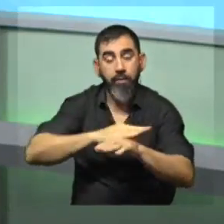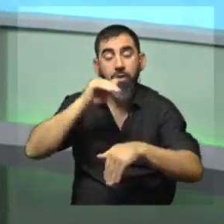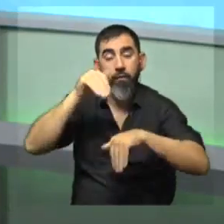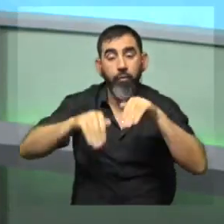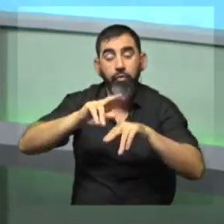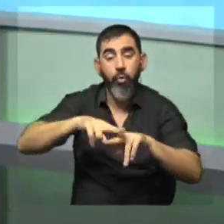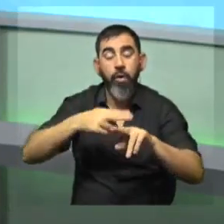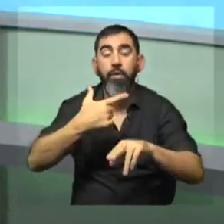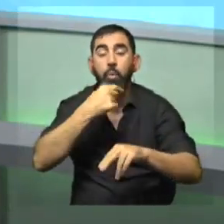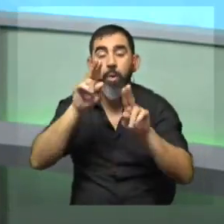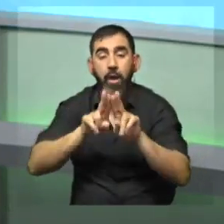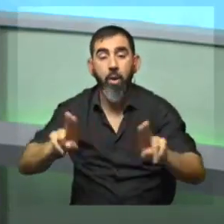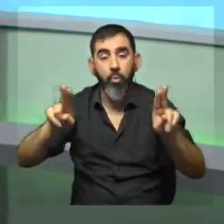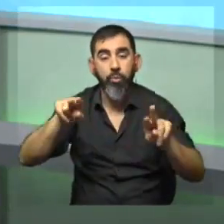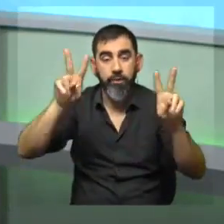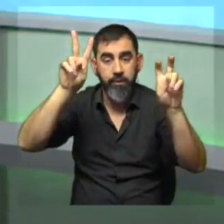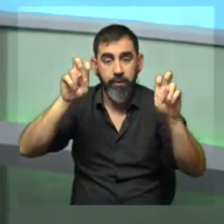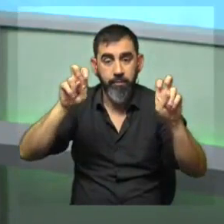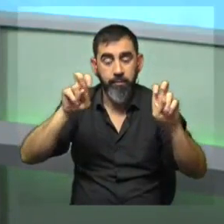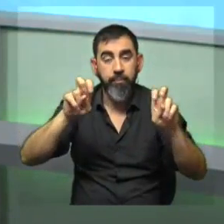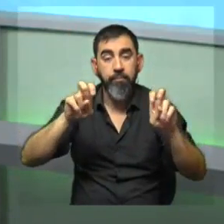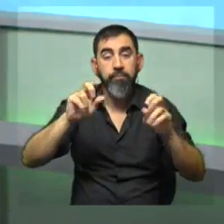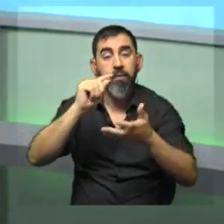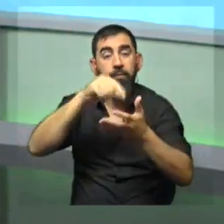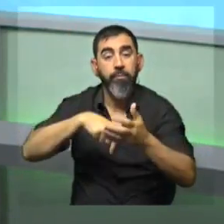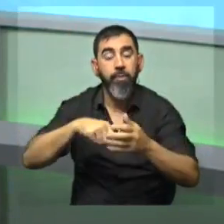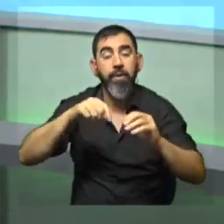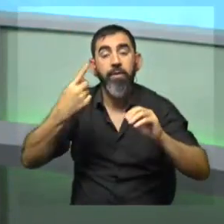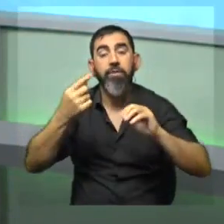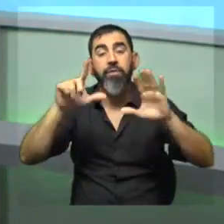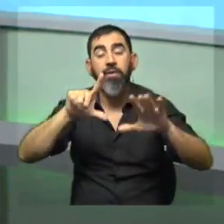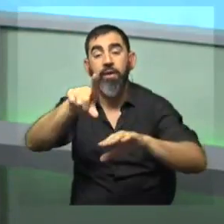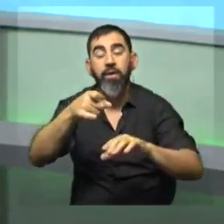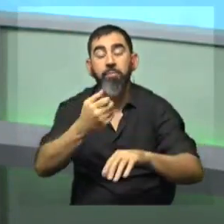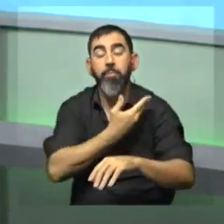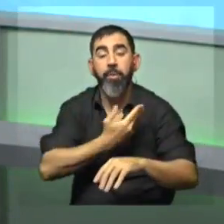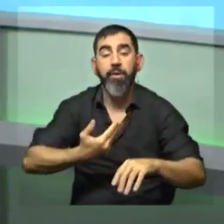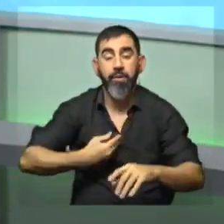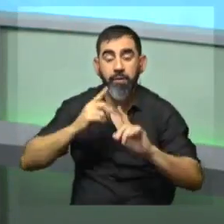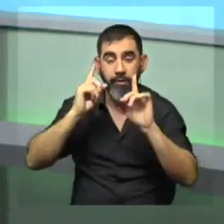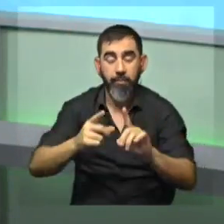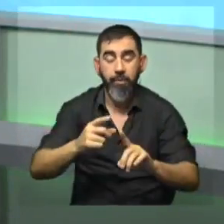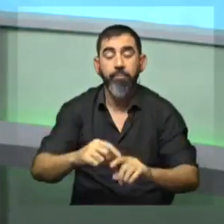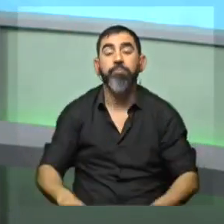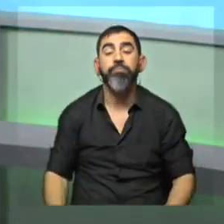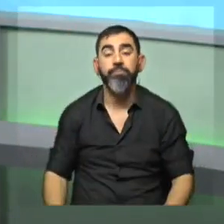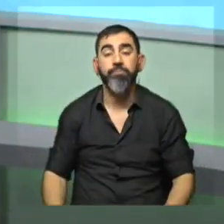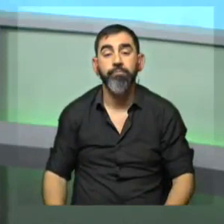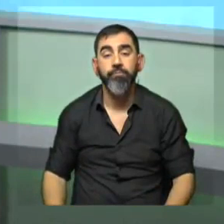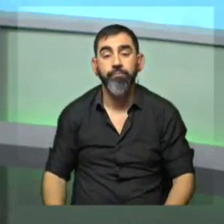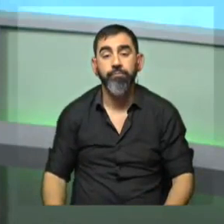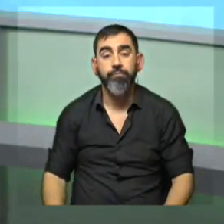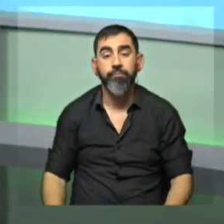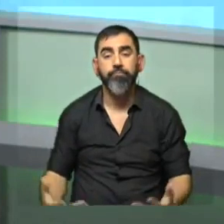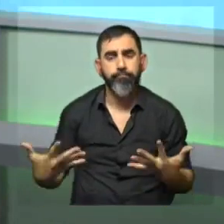votación este jueves en la ONU sobre el tema. La misiva está firmada por otros 17 ex jefes de Estado y de Gobierno y destaca los